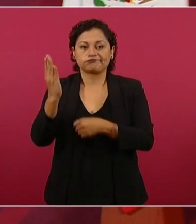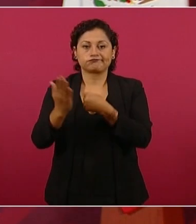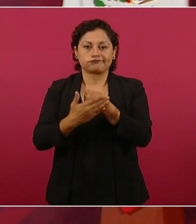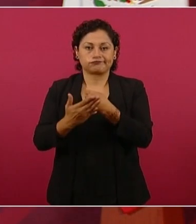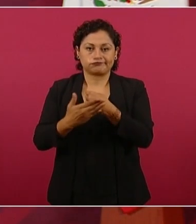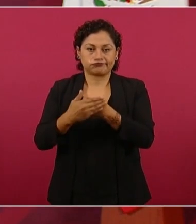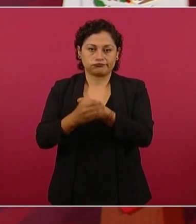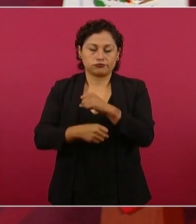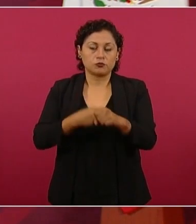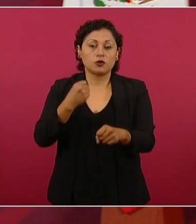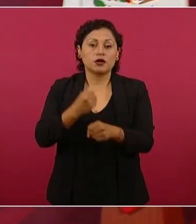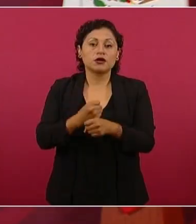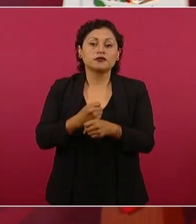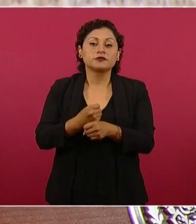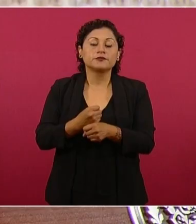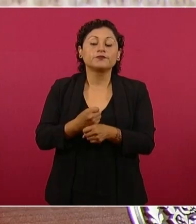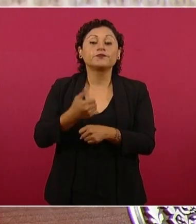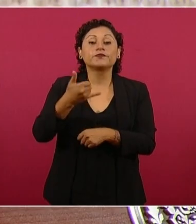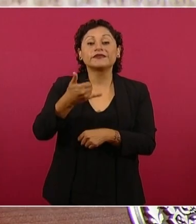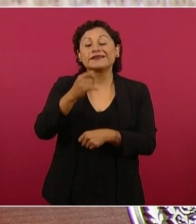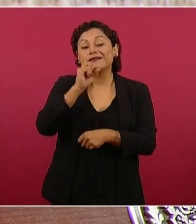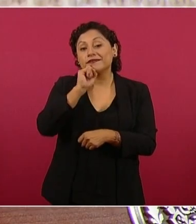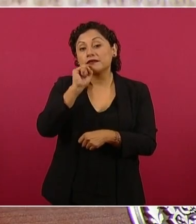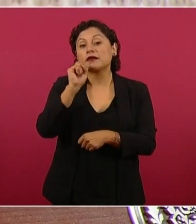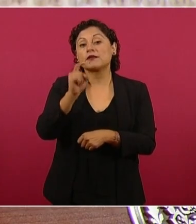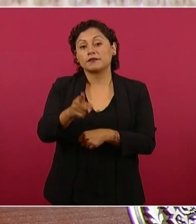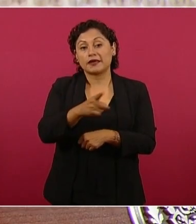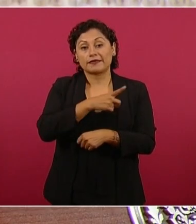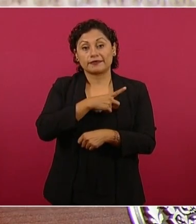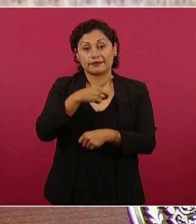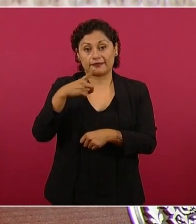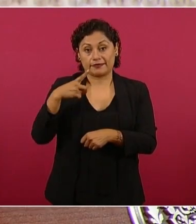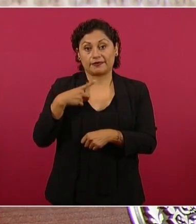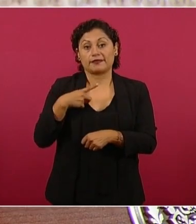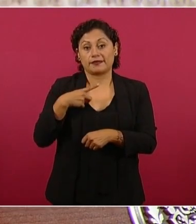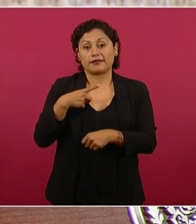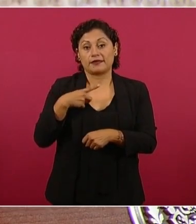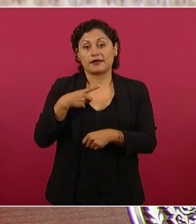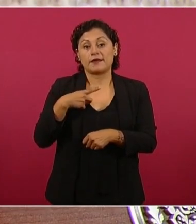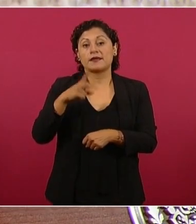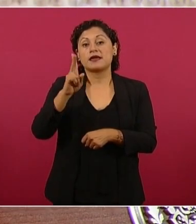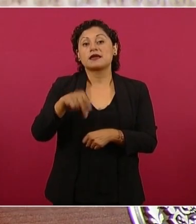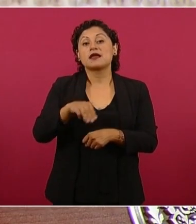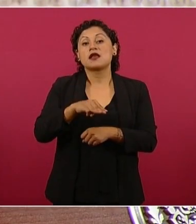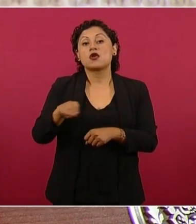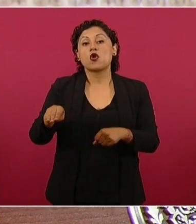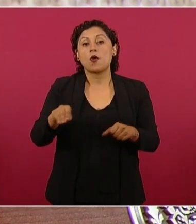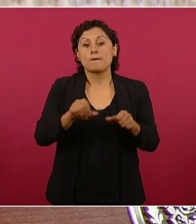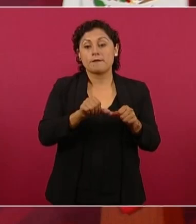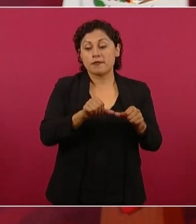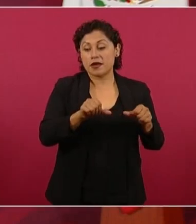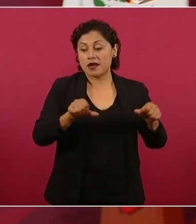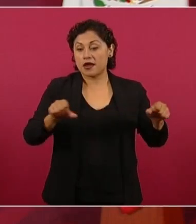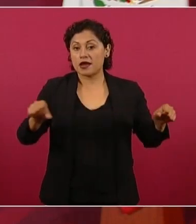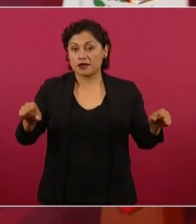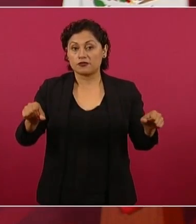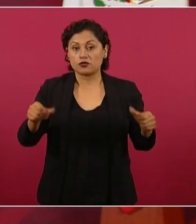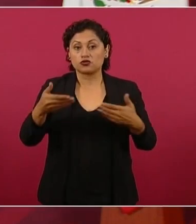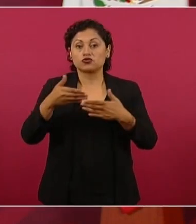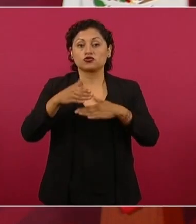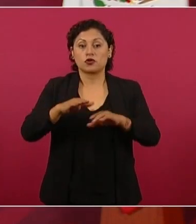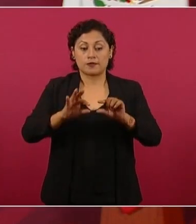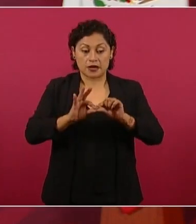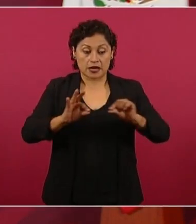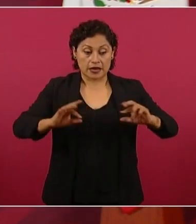poner en funcionamiento varios kilómetros de la fibra óptica de la Comisión Federal de Electricidad. Pero